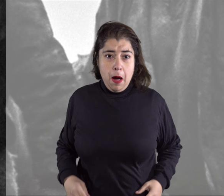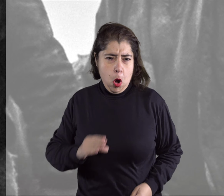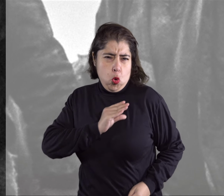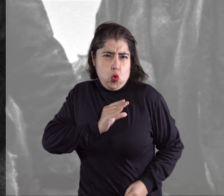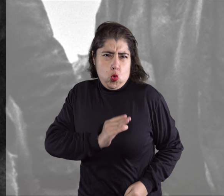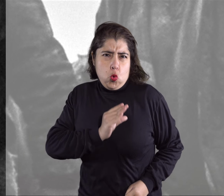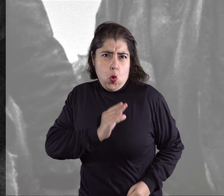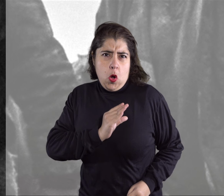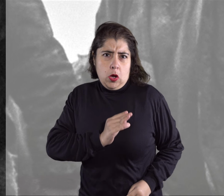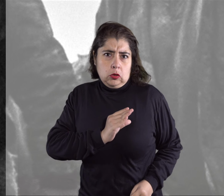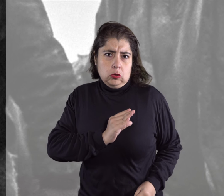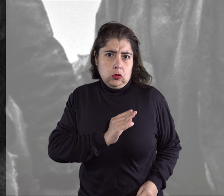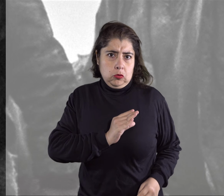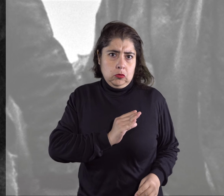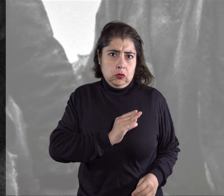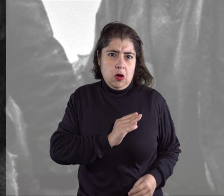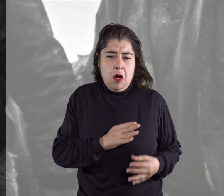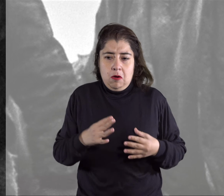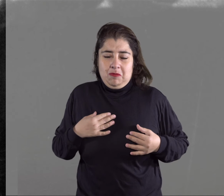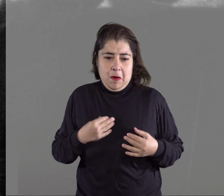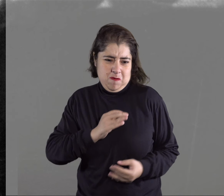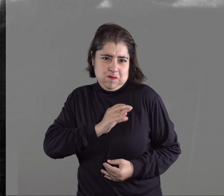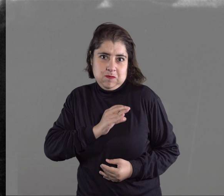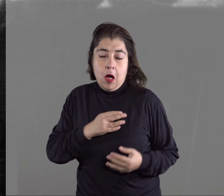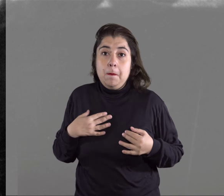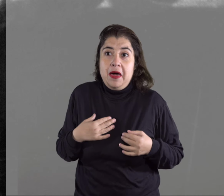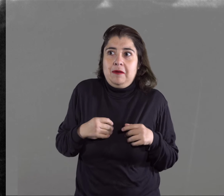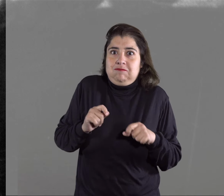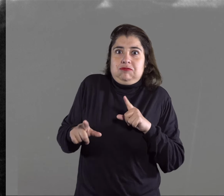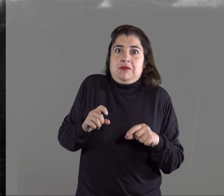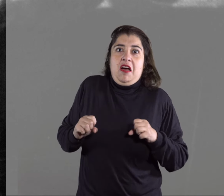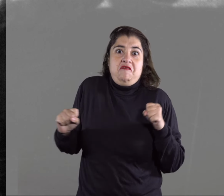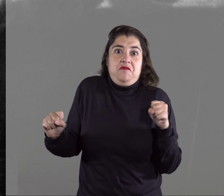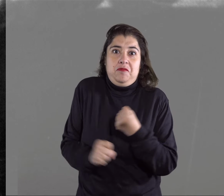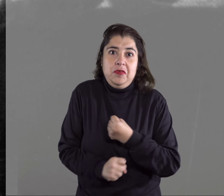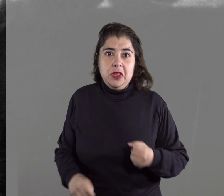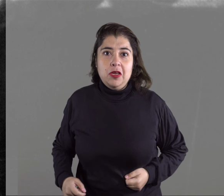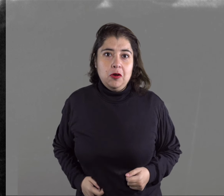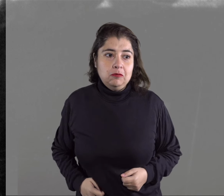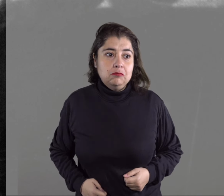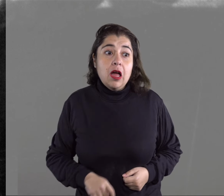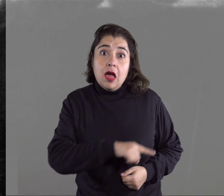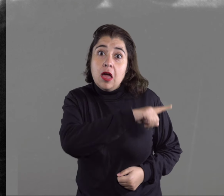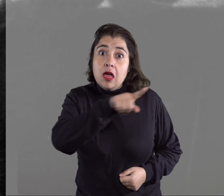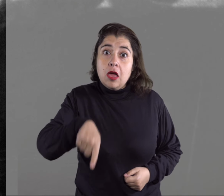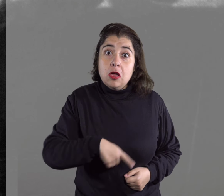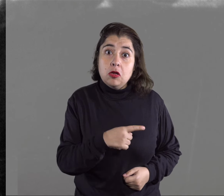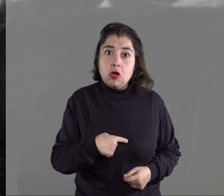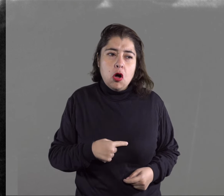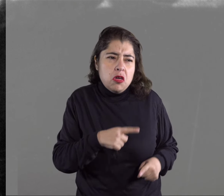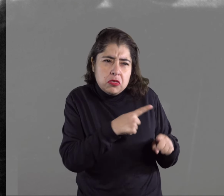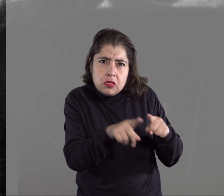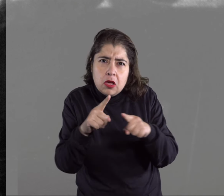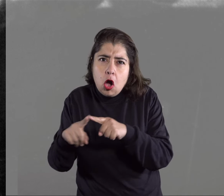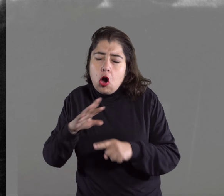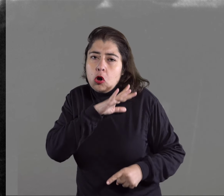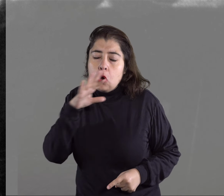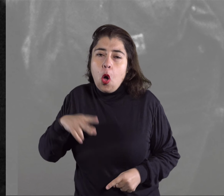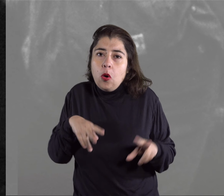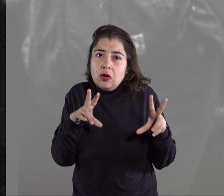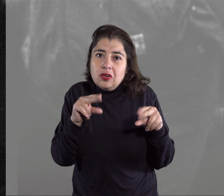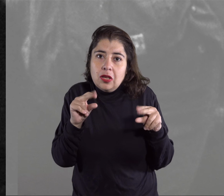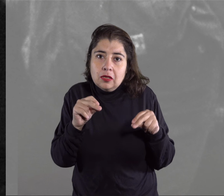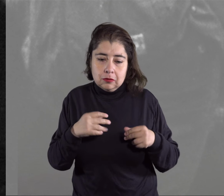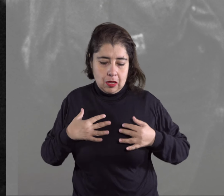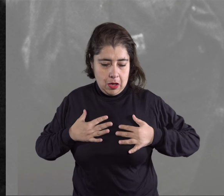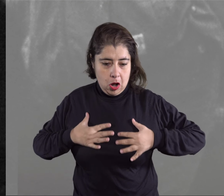prendas gruesas y variadas para cubrirse del frío, resalta la capacidad de mostrar diferentes grises y de